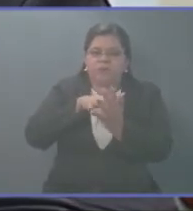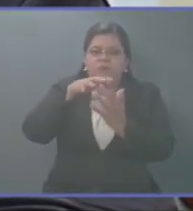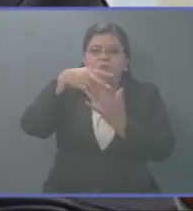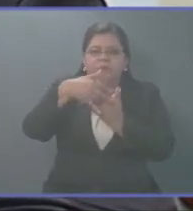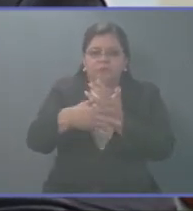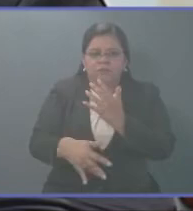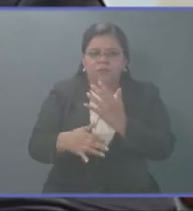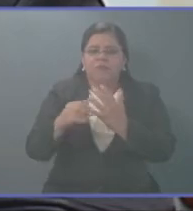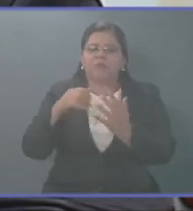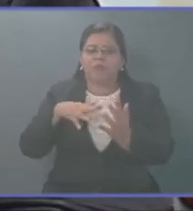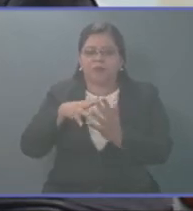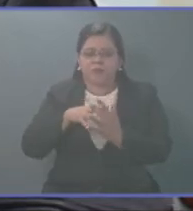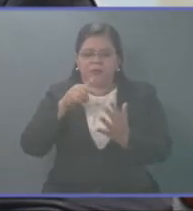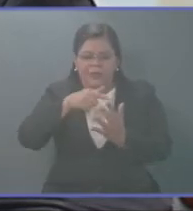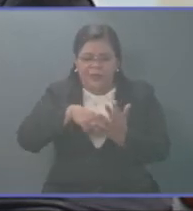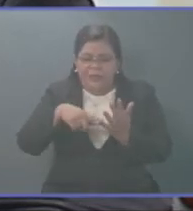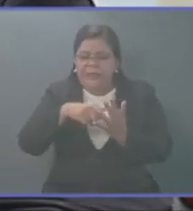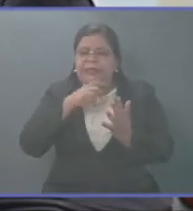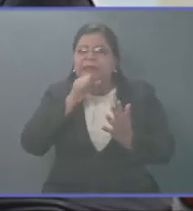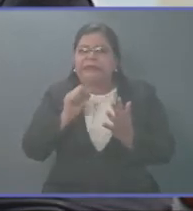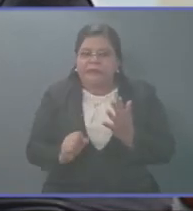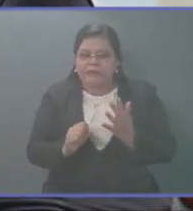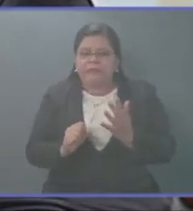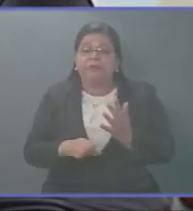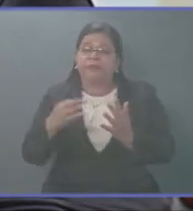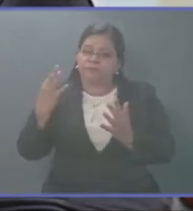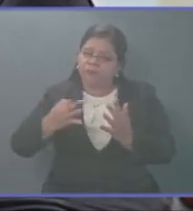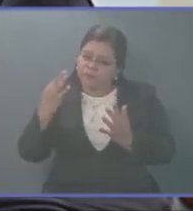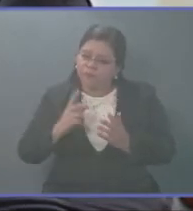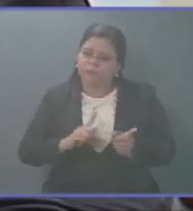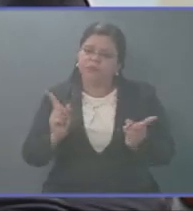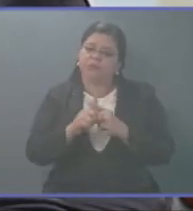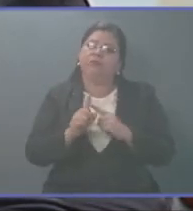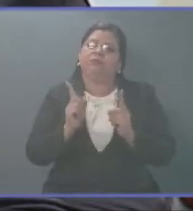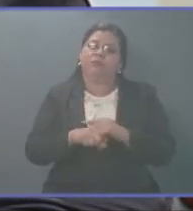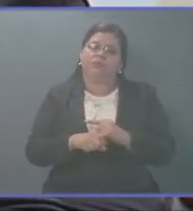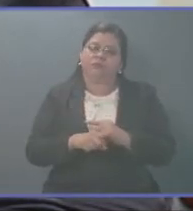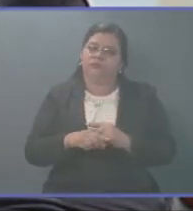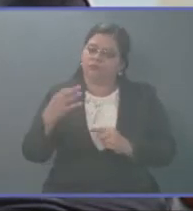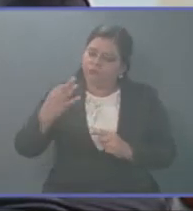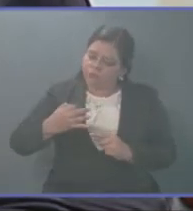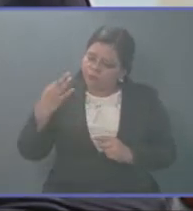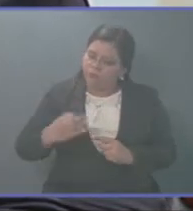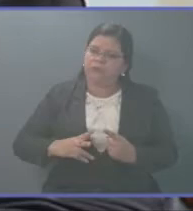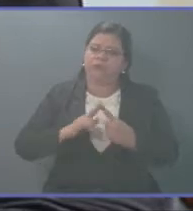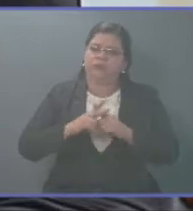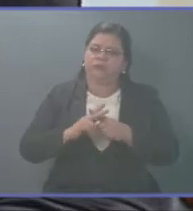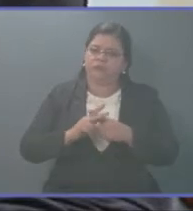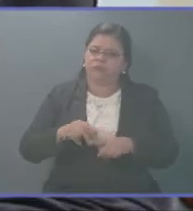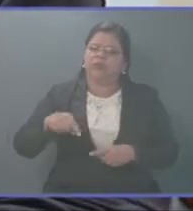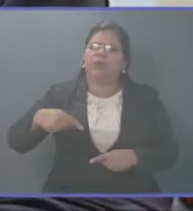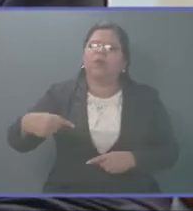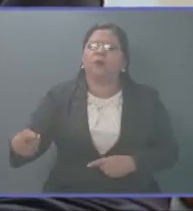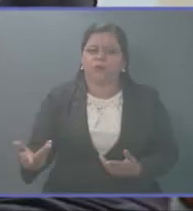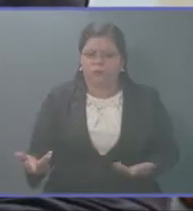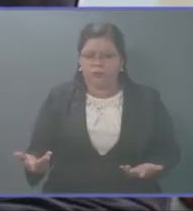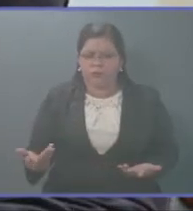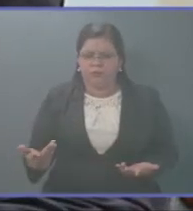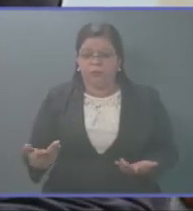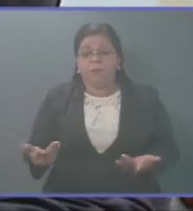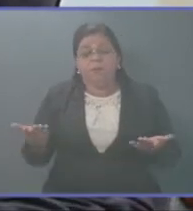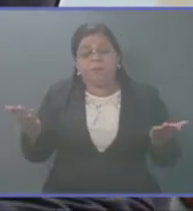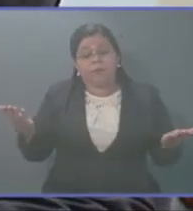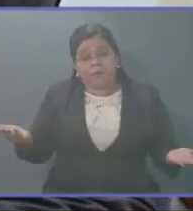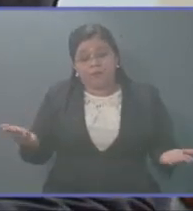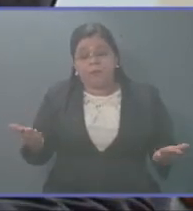¿Y cuándo se tiene programado hacer dicho mantenimiento? Lo digo porque me